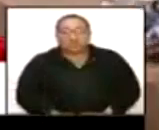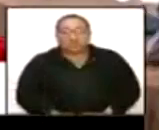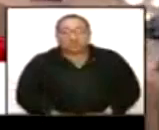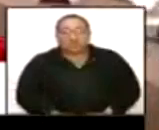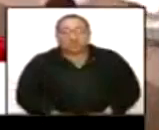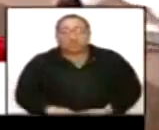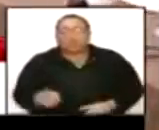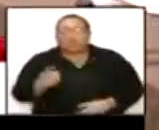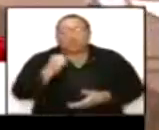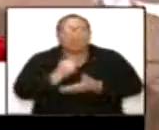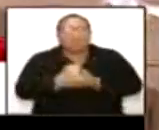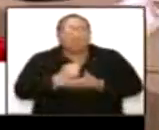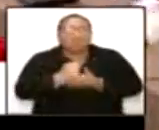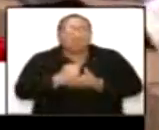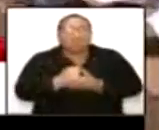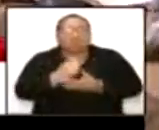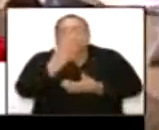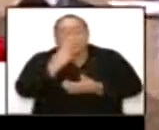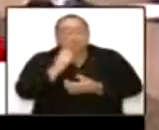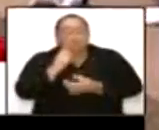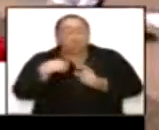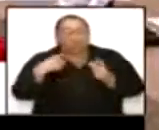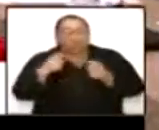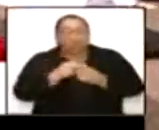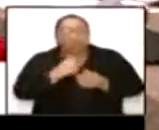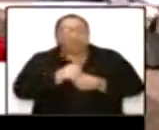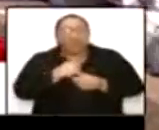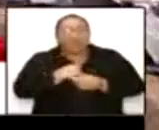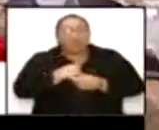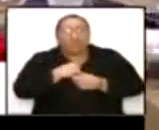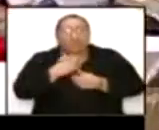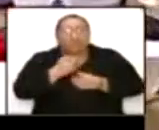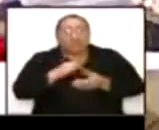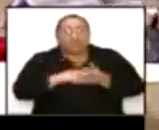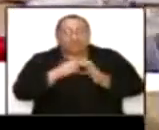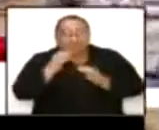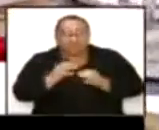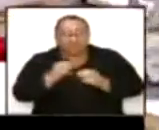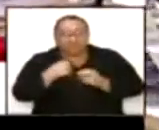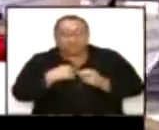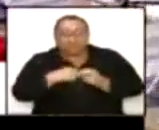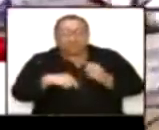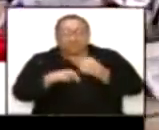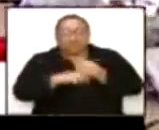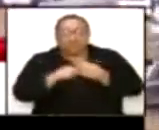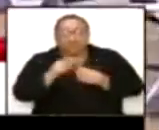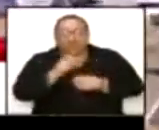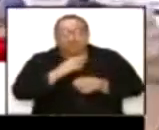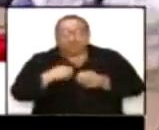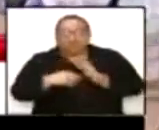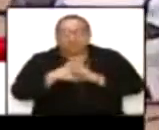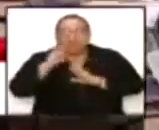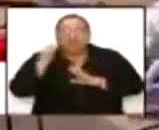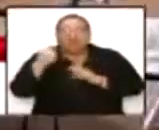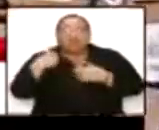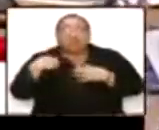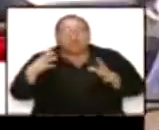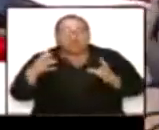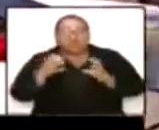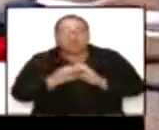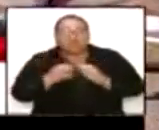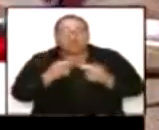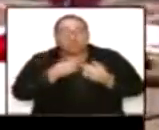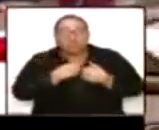o fantasías que puedan provenir de sus convicciones personales. Está vigente porque justamente nuestro país es un Estado de Derecho y tiene un conjunto